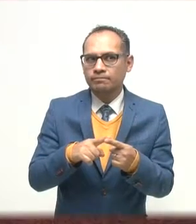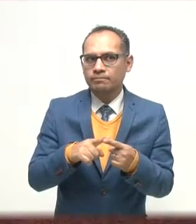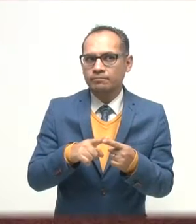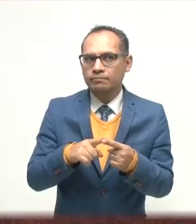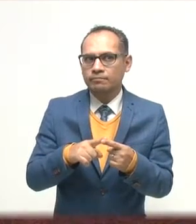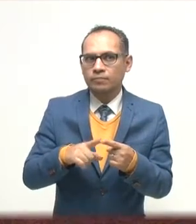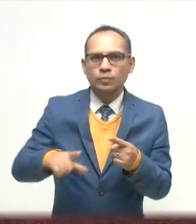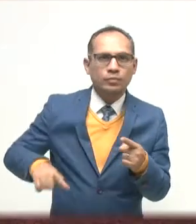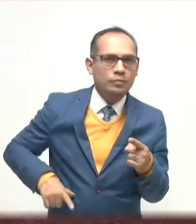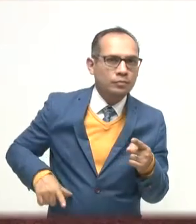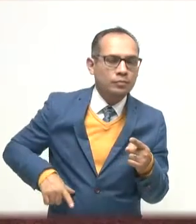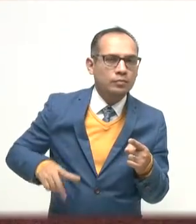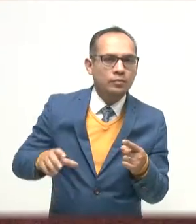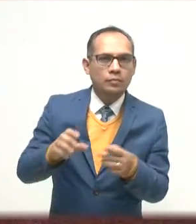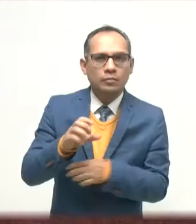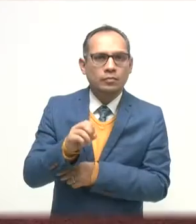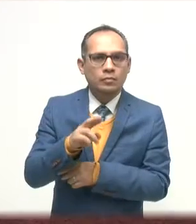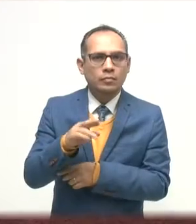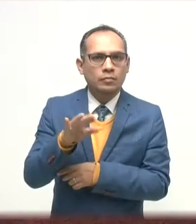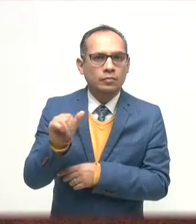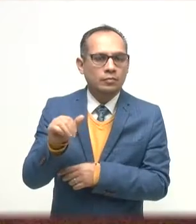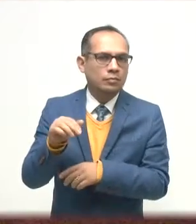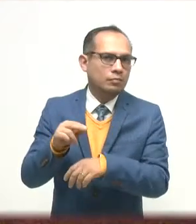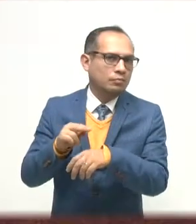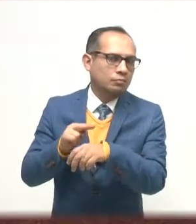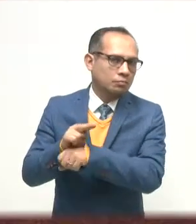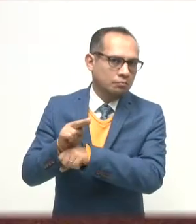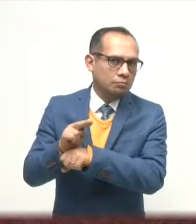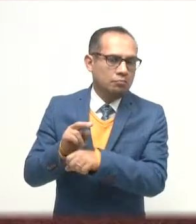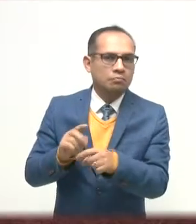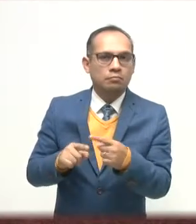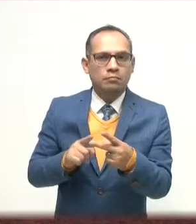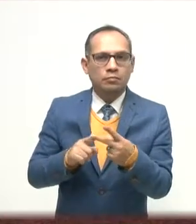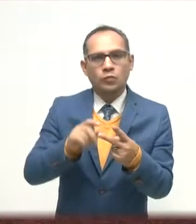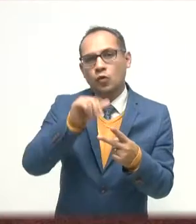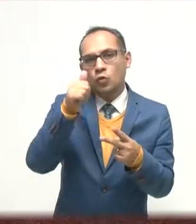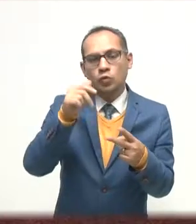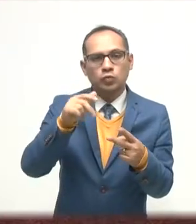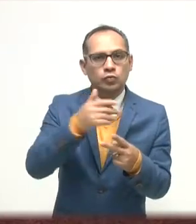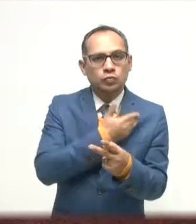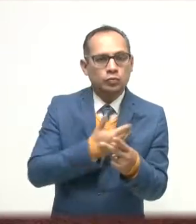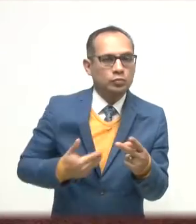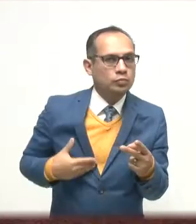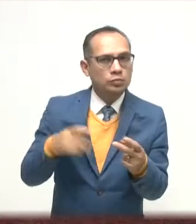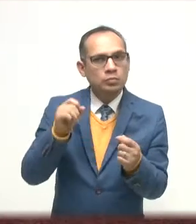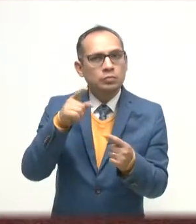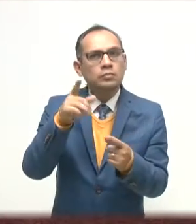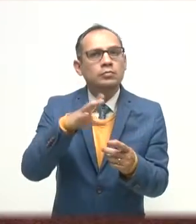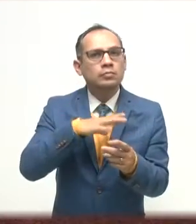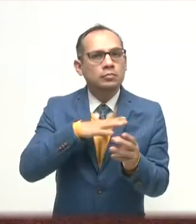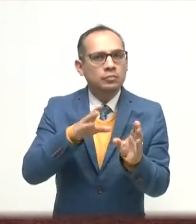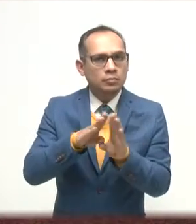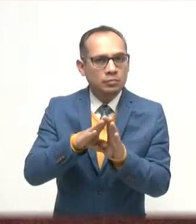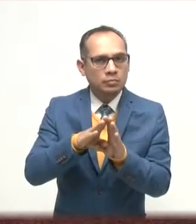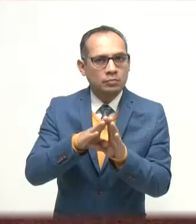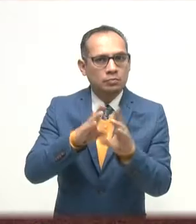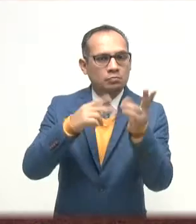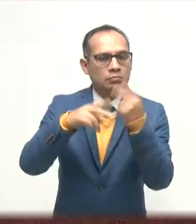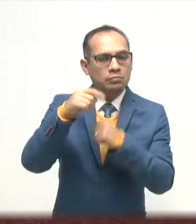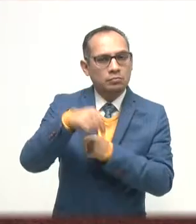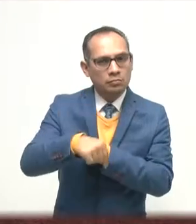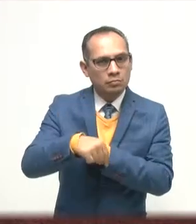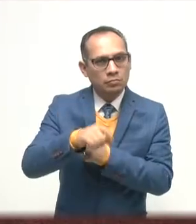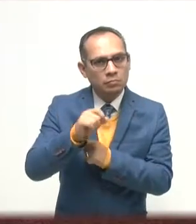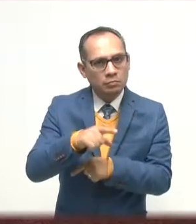mencionaste van a venir otros presidentes que también son cuestionados en sus países y viene presidentes